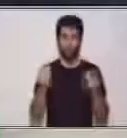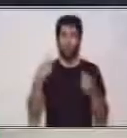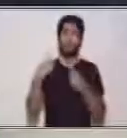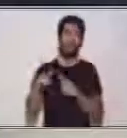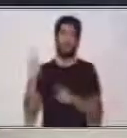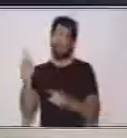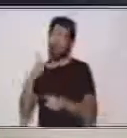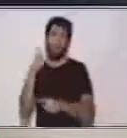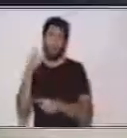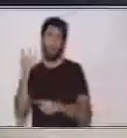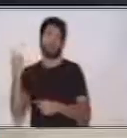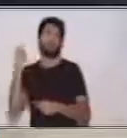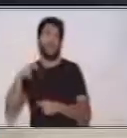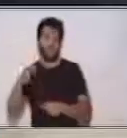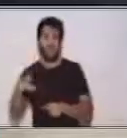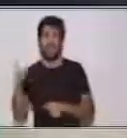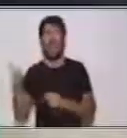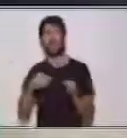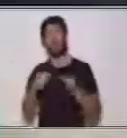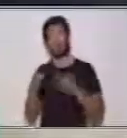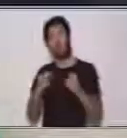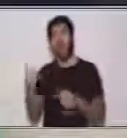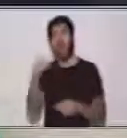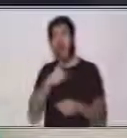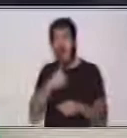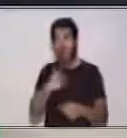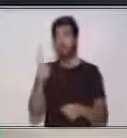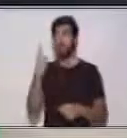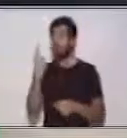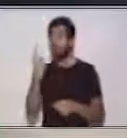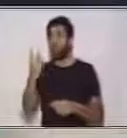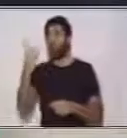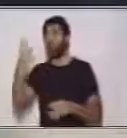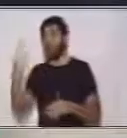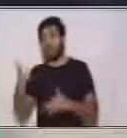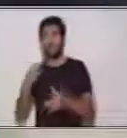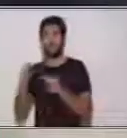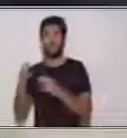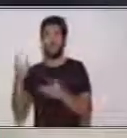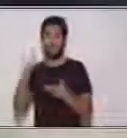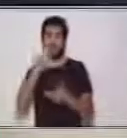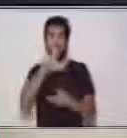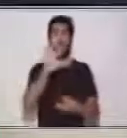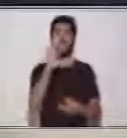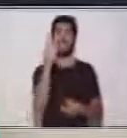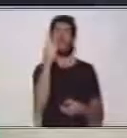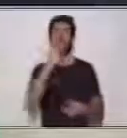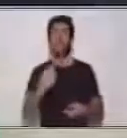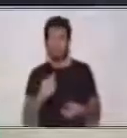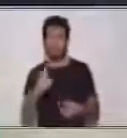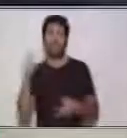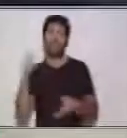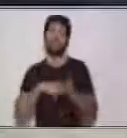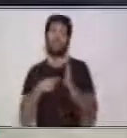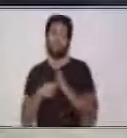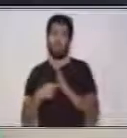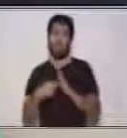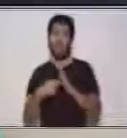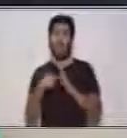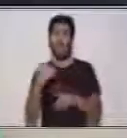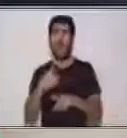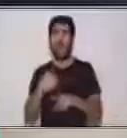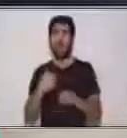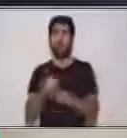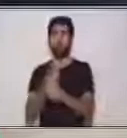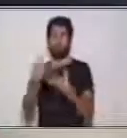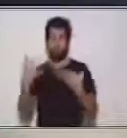de la oración o de la expresión, y este pronombre debe coincidir también con el antecedente o el consecuente según